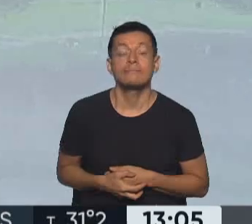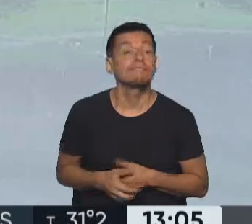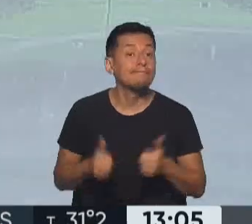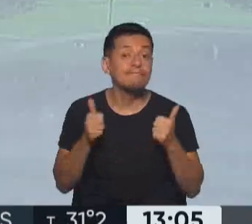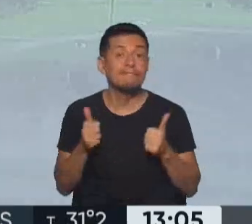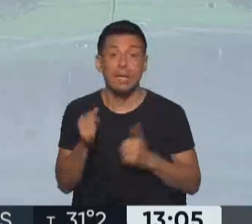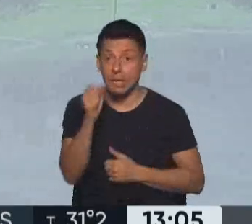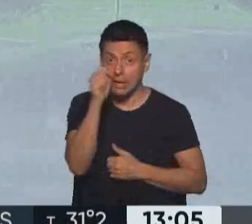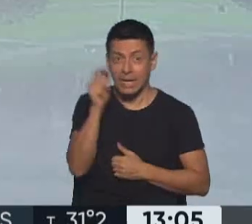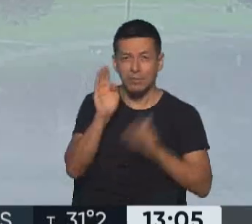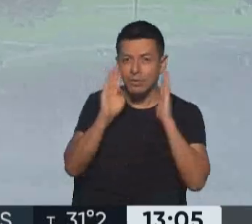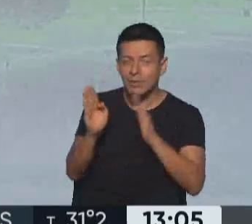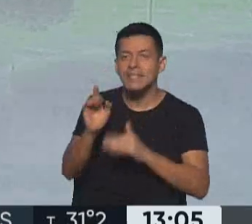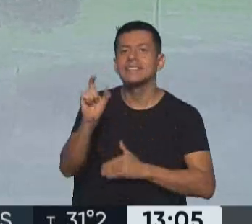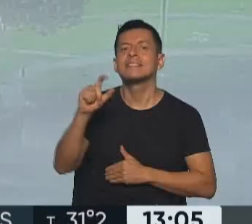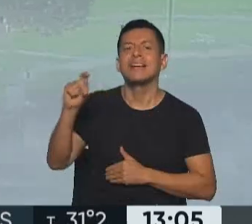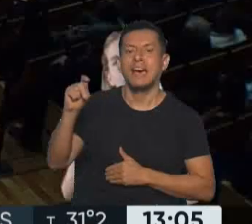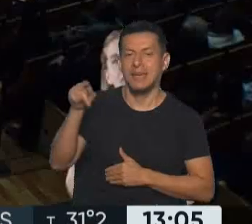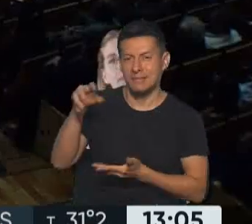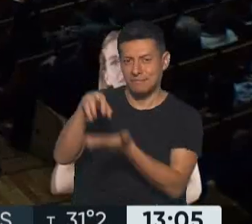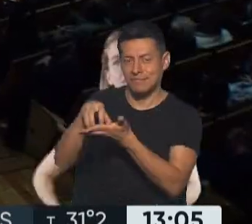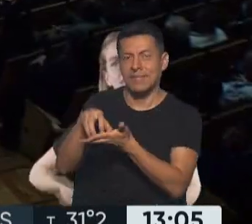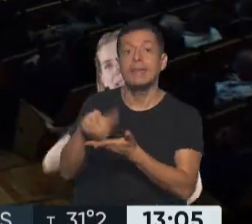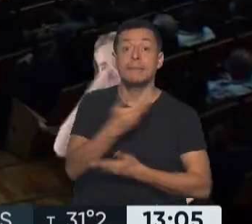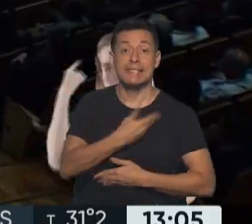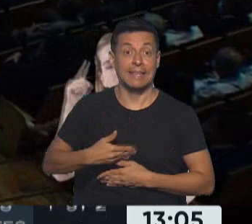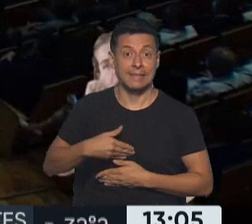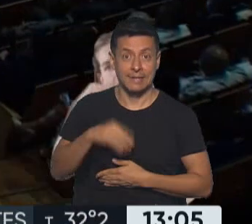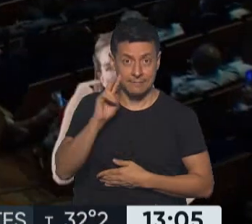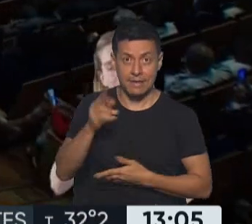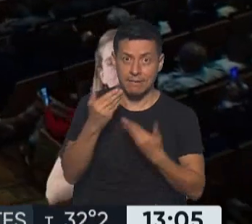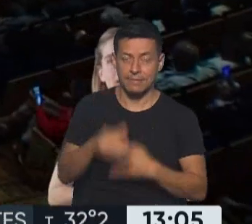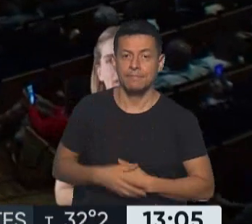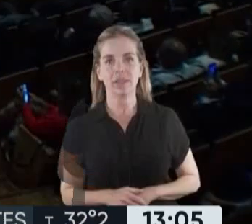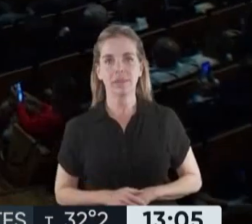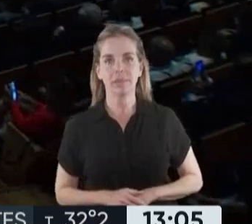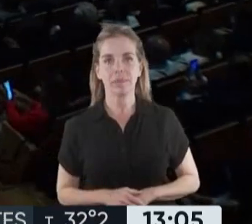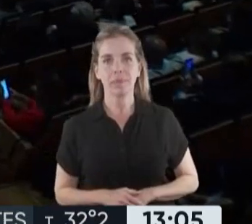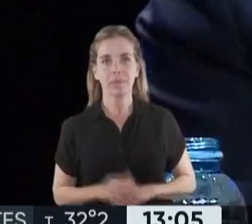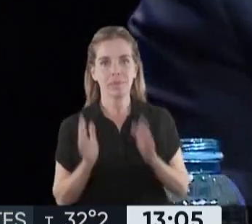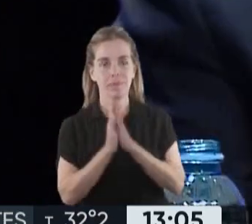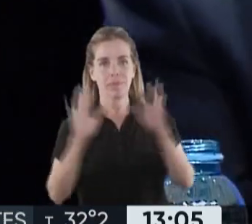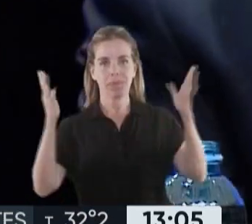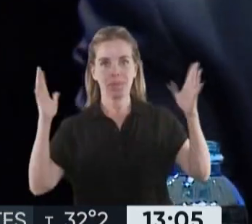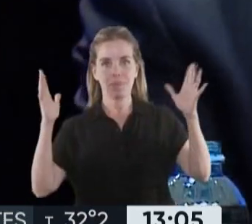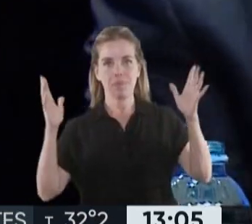Bien, rápidamente al Centro Cultural Kirchner habla el presidente de la Nación. Fernández.